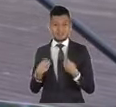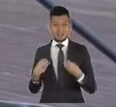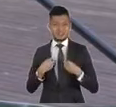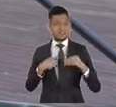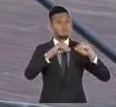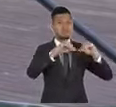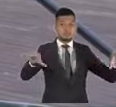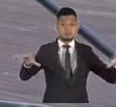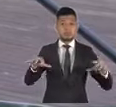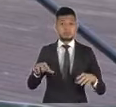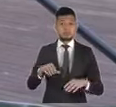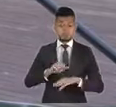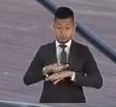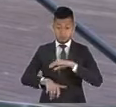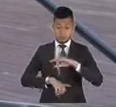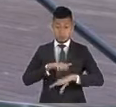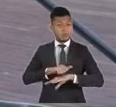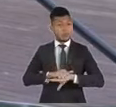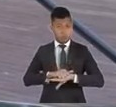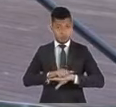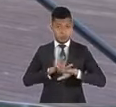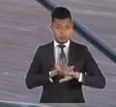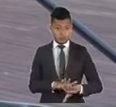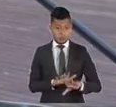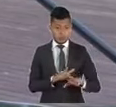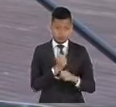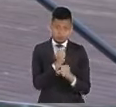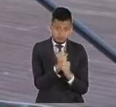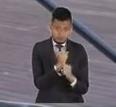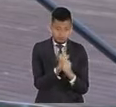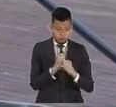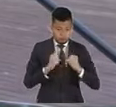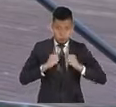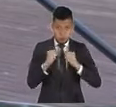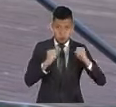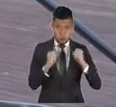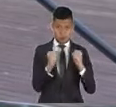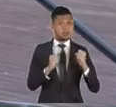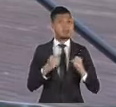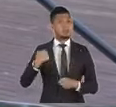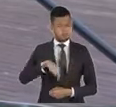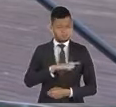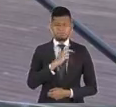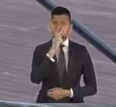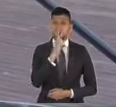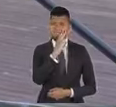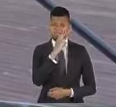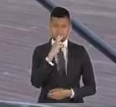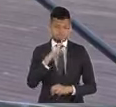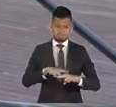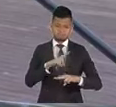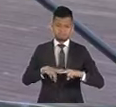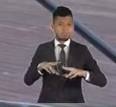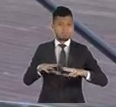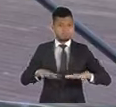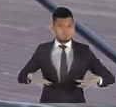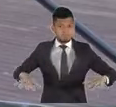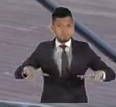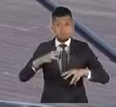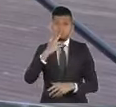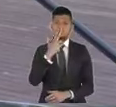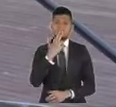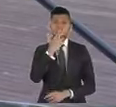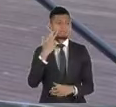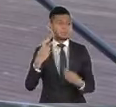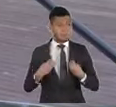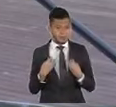los recicladores de Bogotá, los recicladores de base, pues muy comprometidos con nuestro medio ambiente y con el hábitat. Por